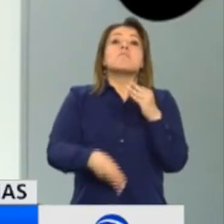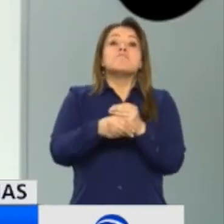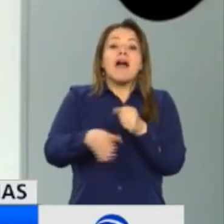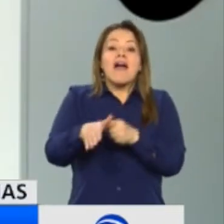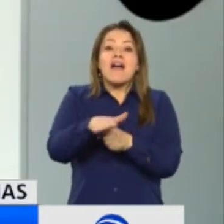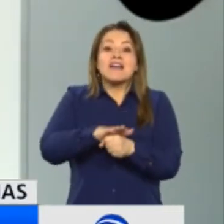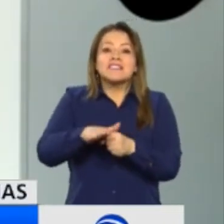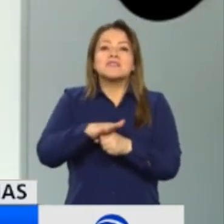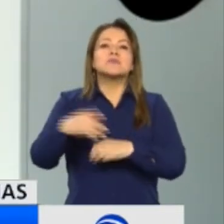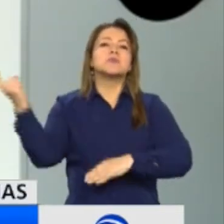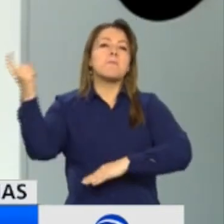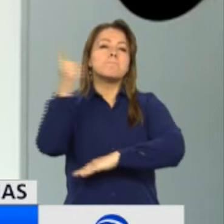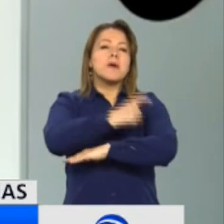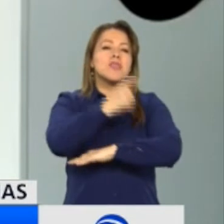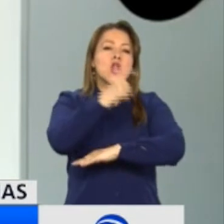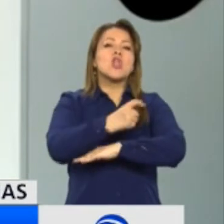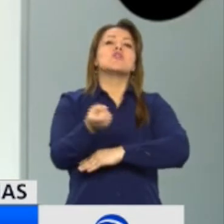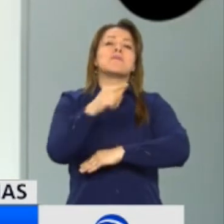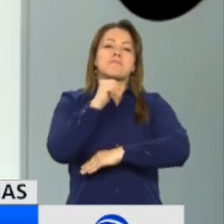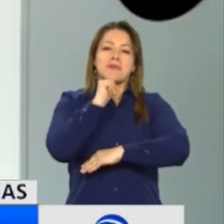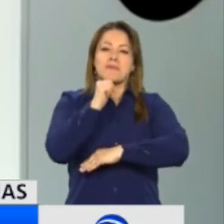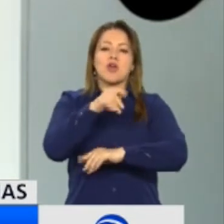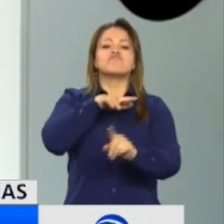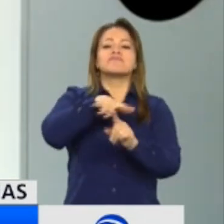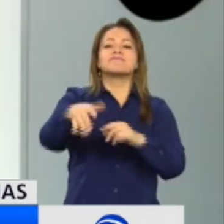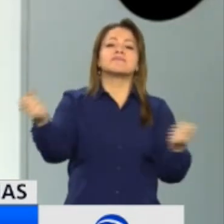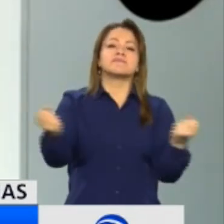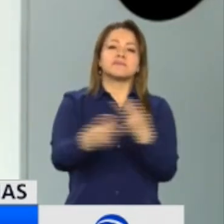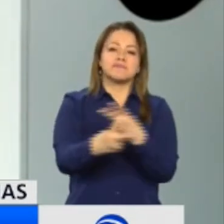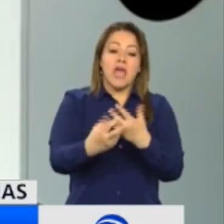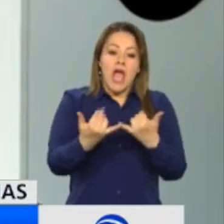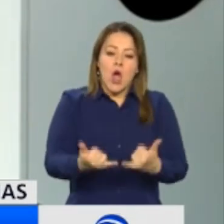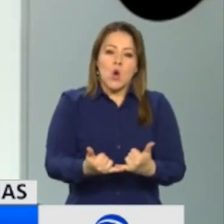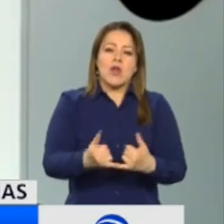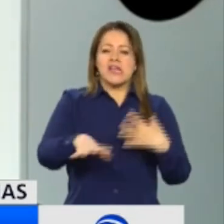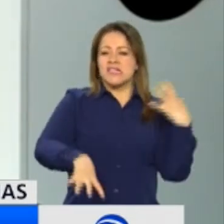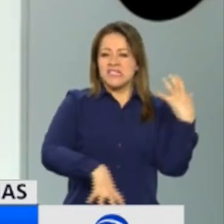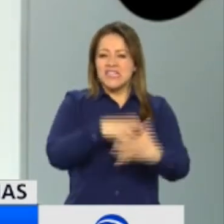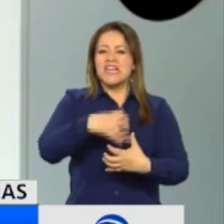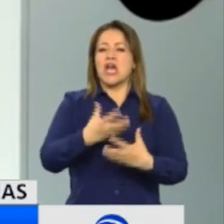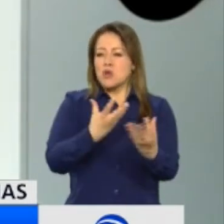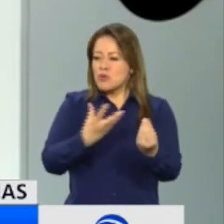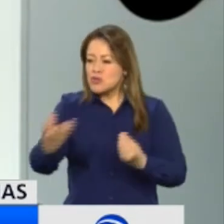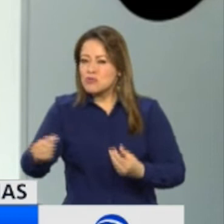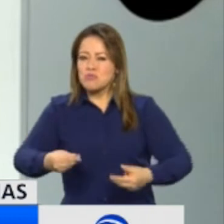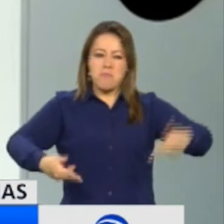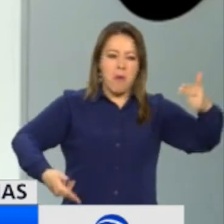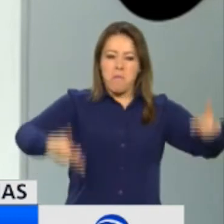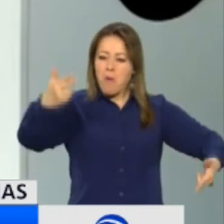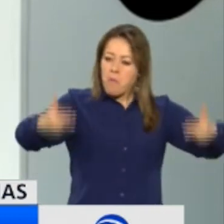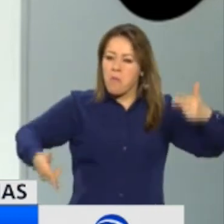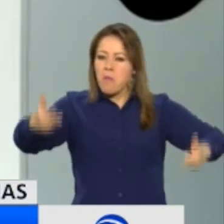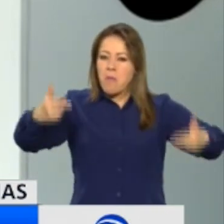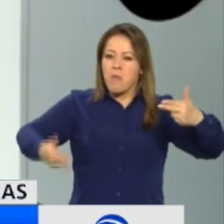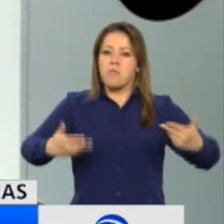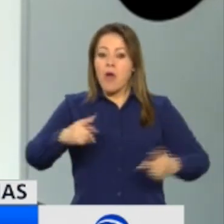se presentan violencias que vienen de larga data y que ahora están tomando fuerza con los grupos narcotraficantes y con los